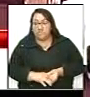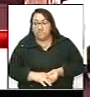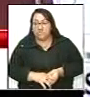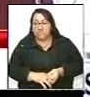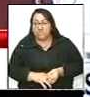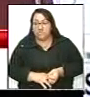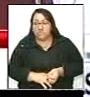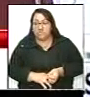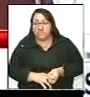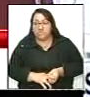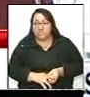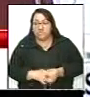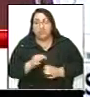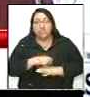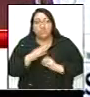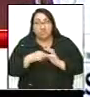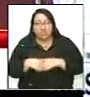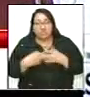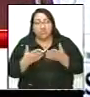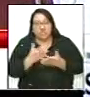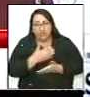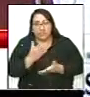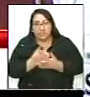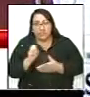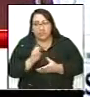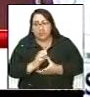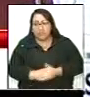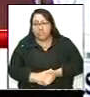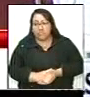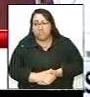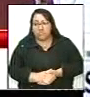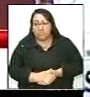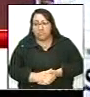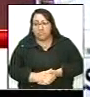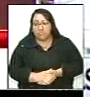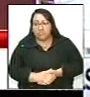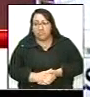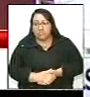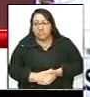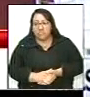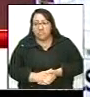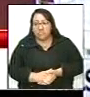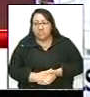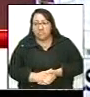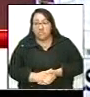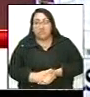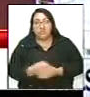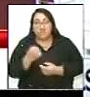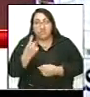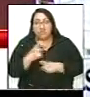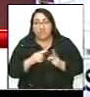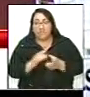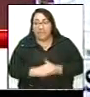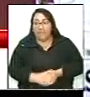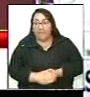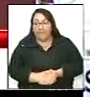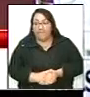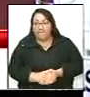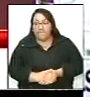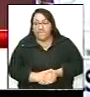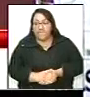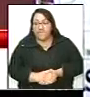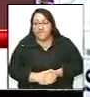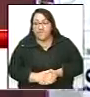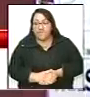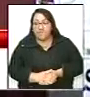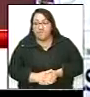ese proyecto, yo entiendo que fue dado en una situación de emergencia, ¿no? Y lo entiendo. Pero y la